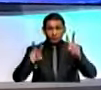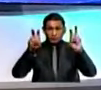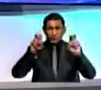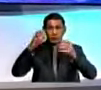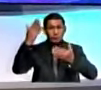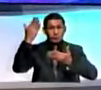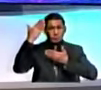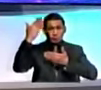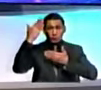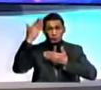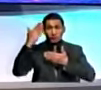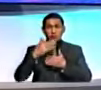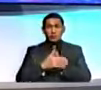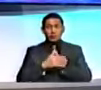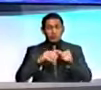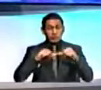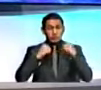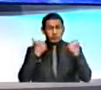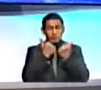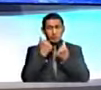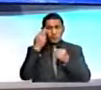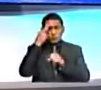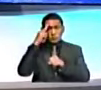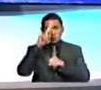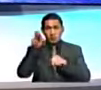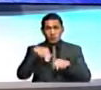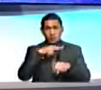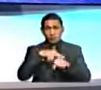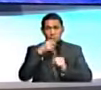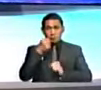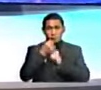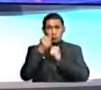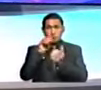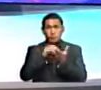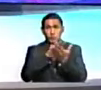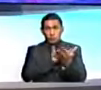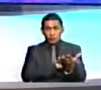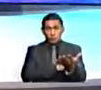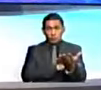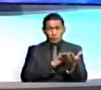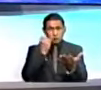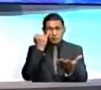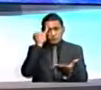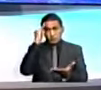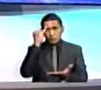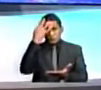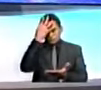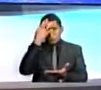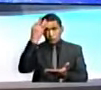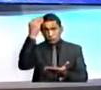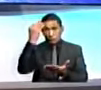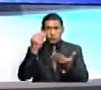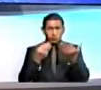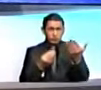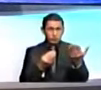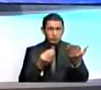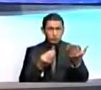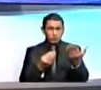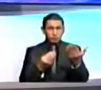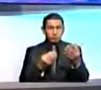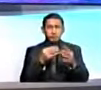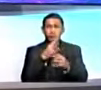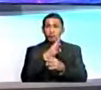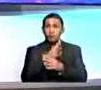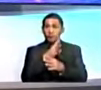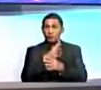total respaldo en la Asamblea Nacional al proyecto que envió el presidente Daniel Noboa y que plantea, entre otros temas, un porcentaje